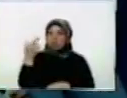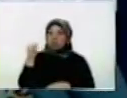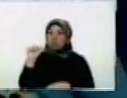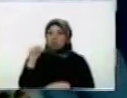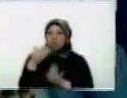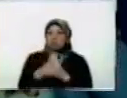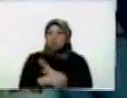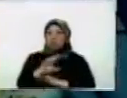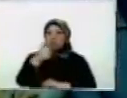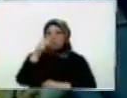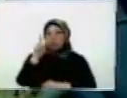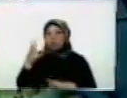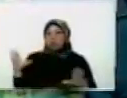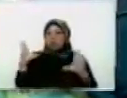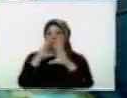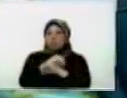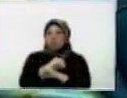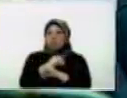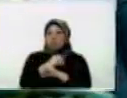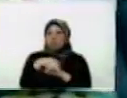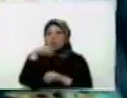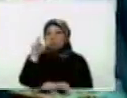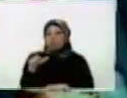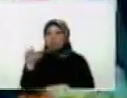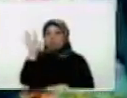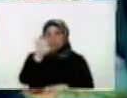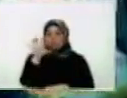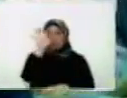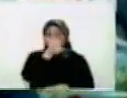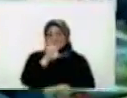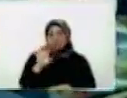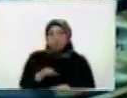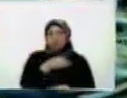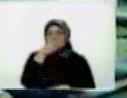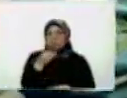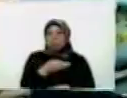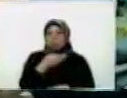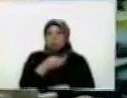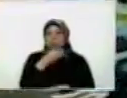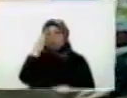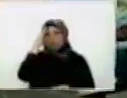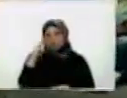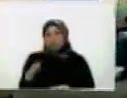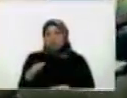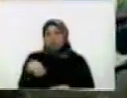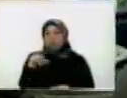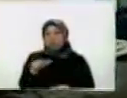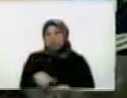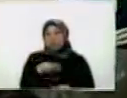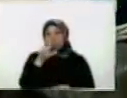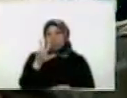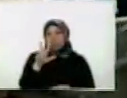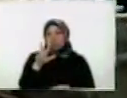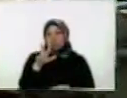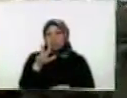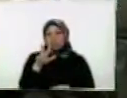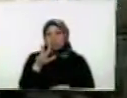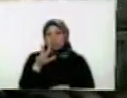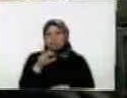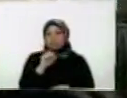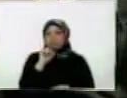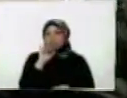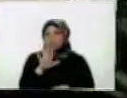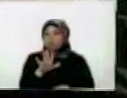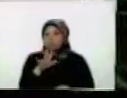noche en Caracas y en el resto del país. Más tarde que las operaciones militares comenzaban el 3, y ese 3